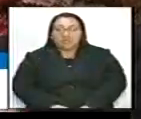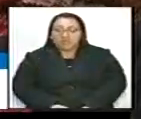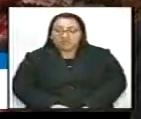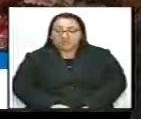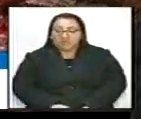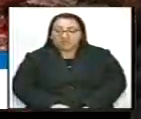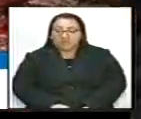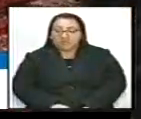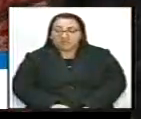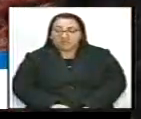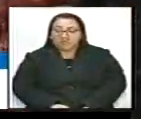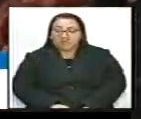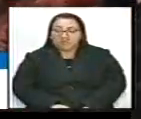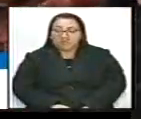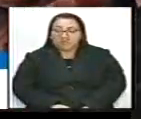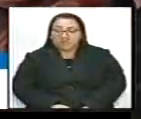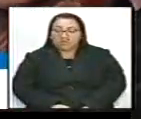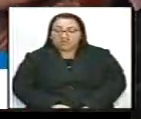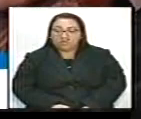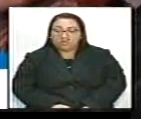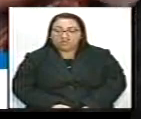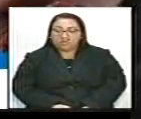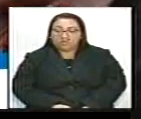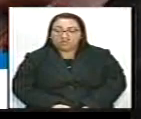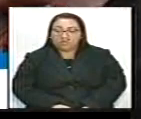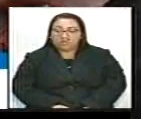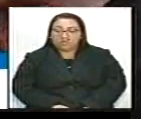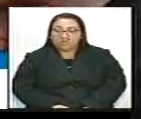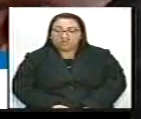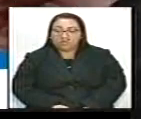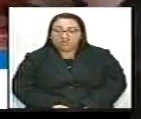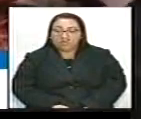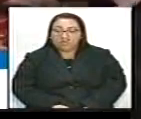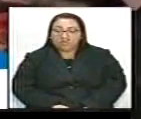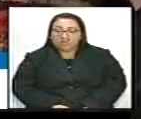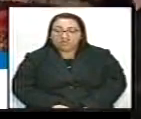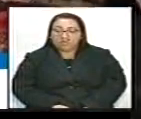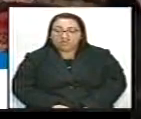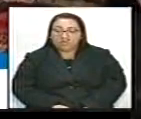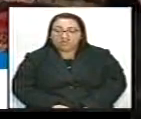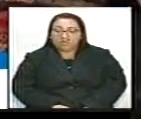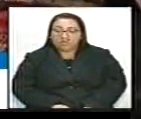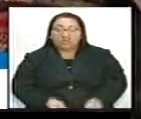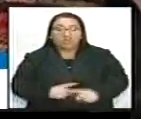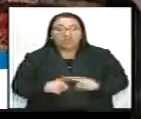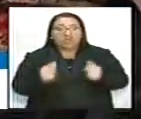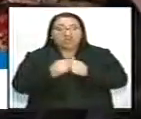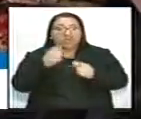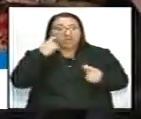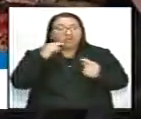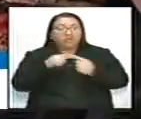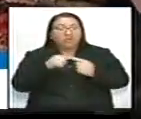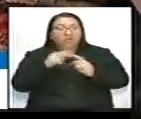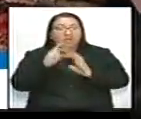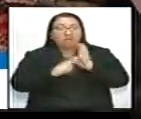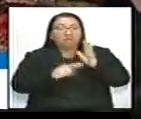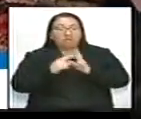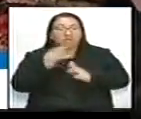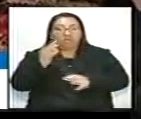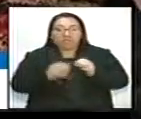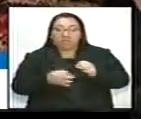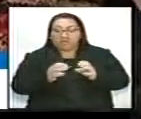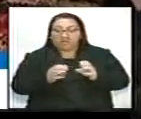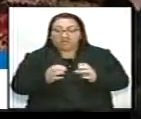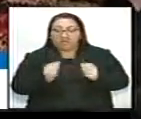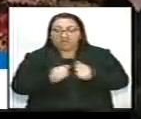formación de los jueces, sin sesgo político, sino por el contrario, una formación con conocimiento del ordenamiento jurídico de